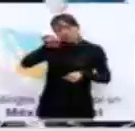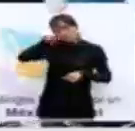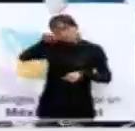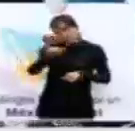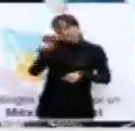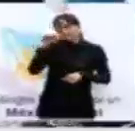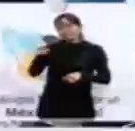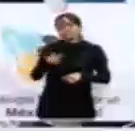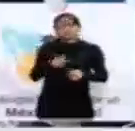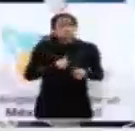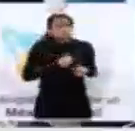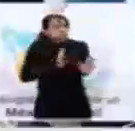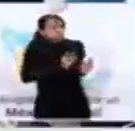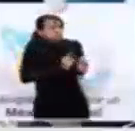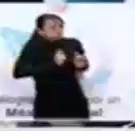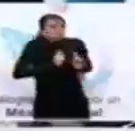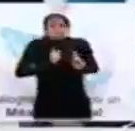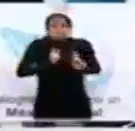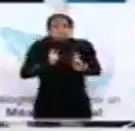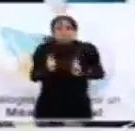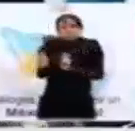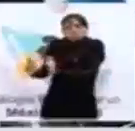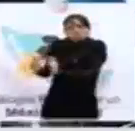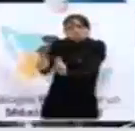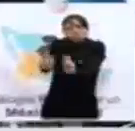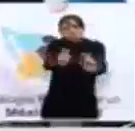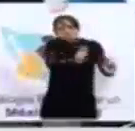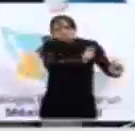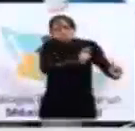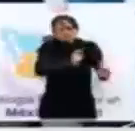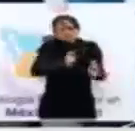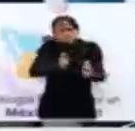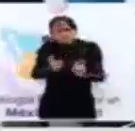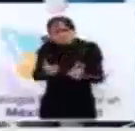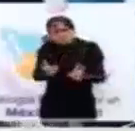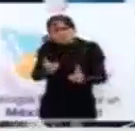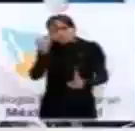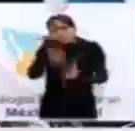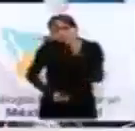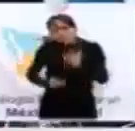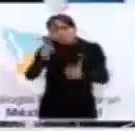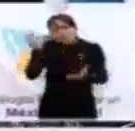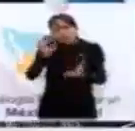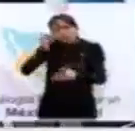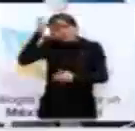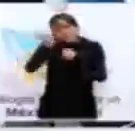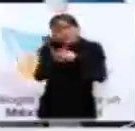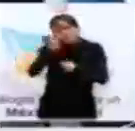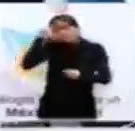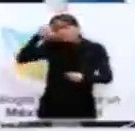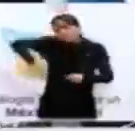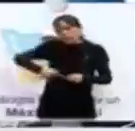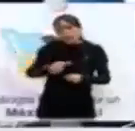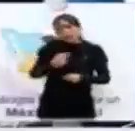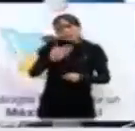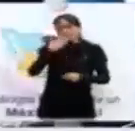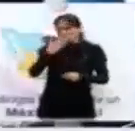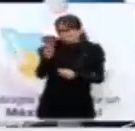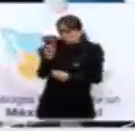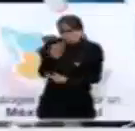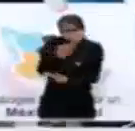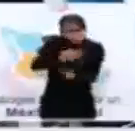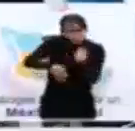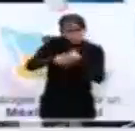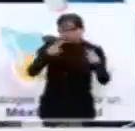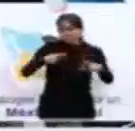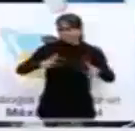es un tema de gestión de la política pública, en donde tenemos que generar una plataforma y poner a todos los actores